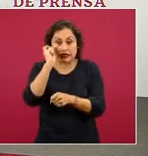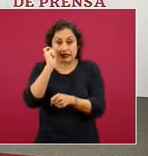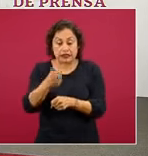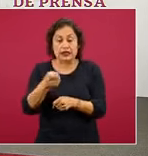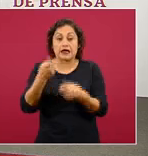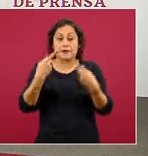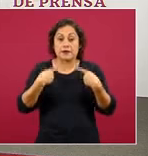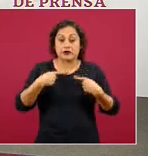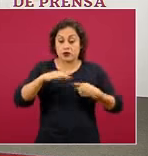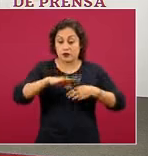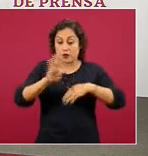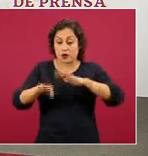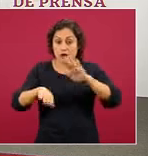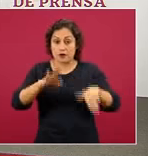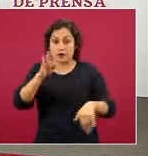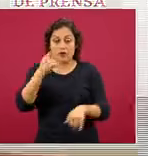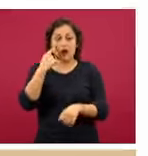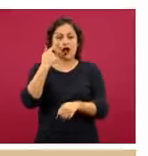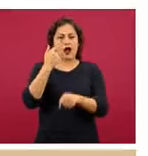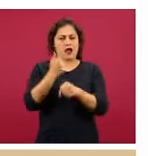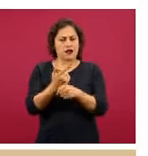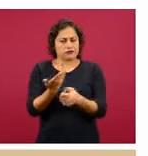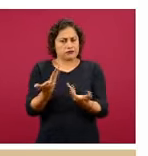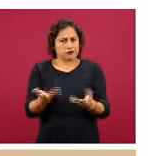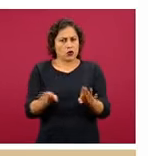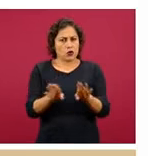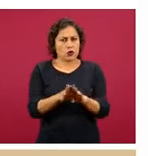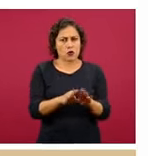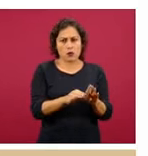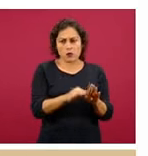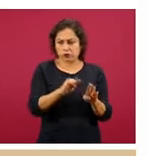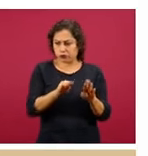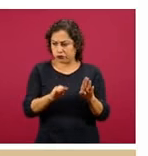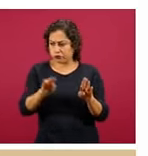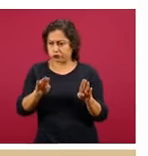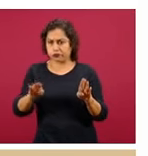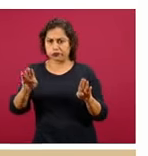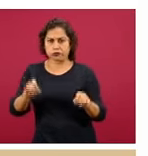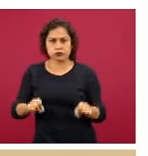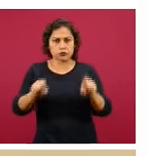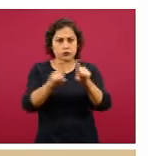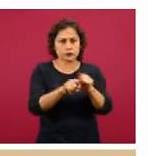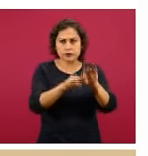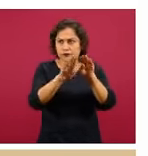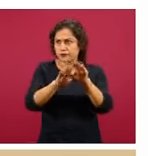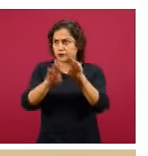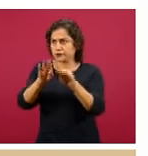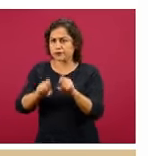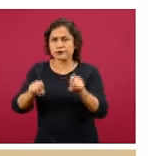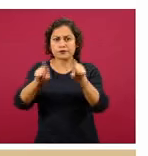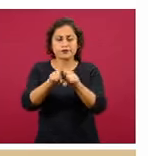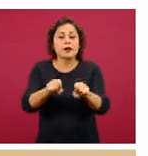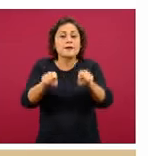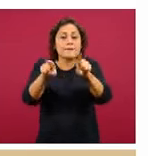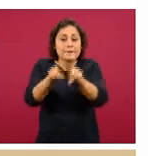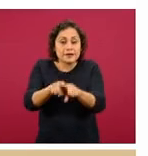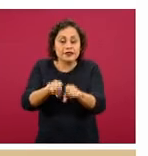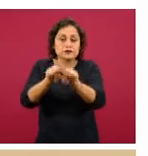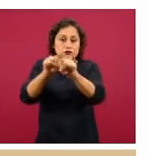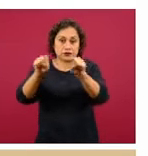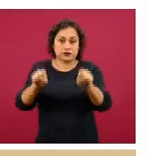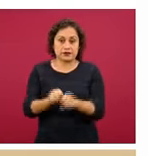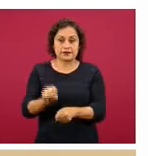mortalidad siguen un patrón muy similar a lo que estamos viendo ya de por sí en el sistema de vigilancia oficial, que es el